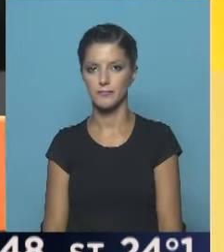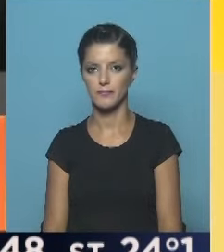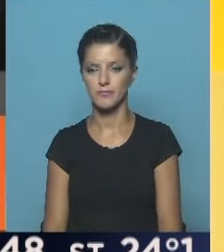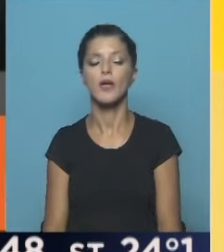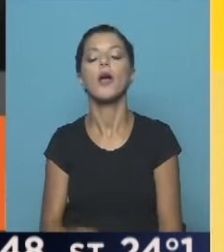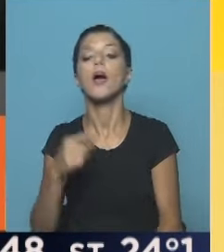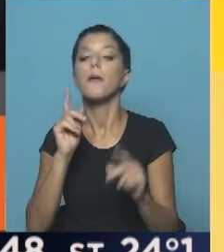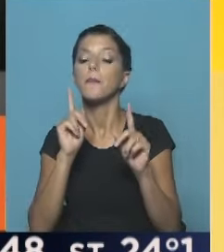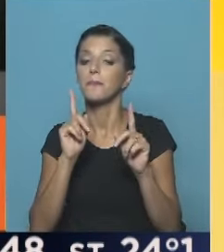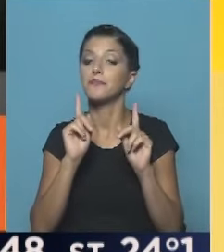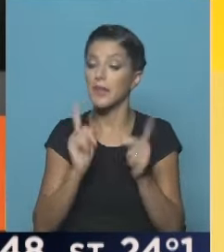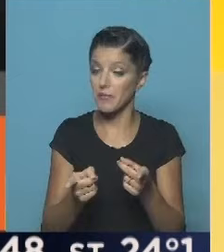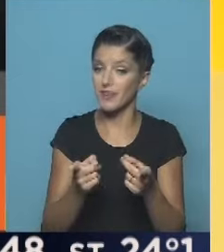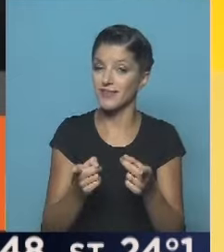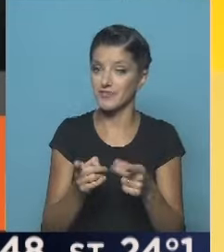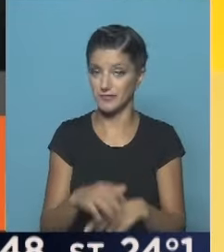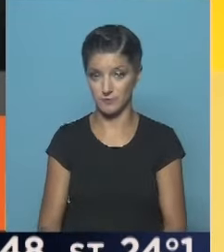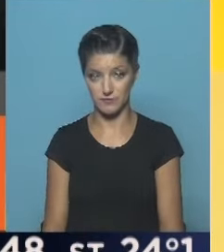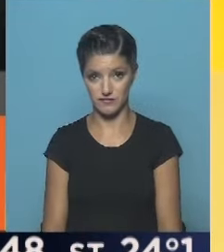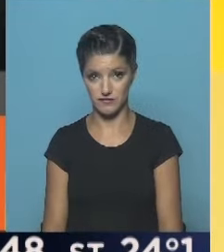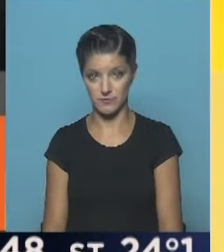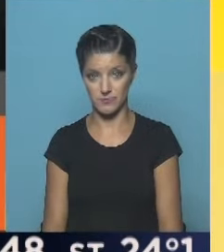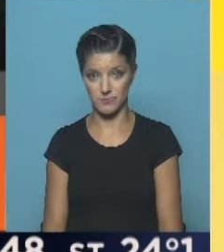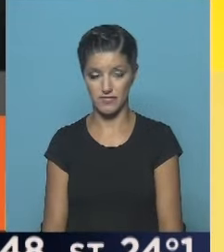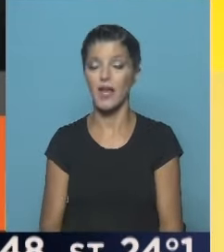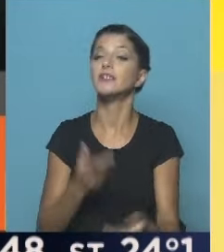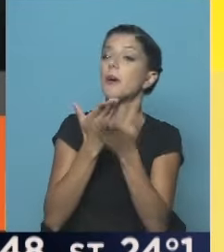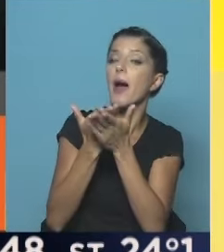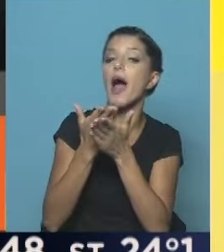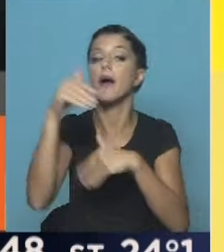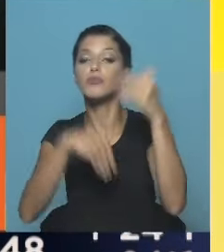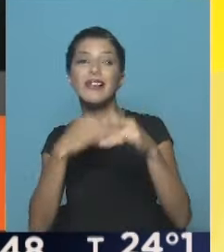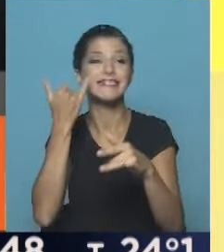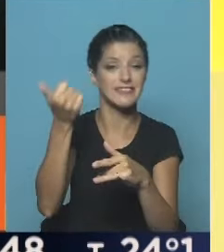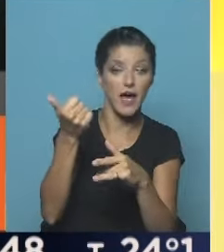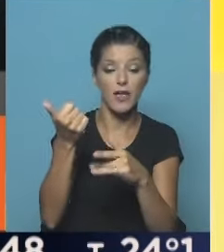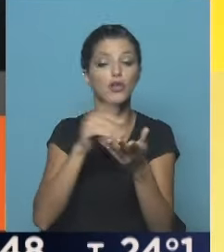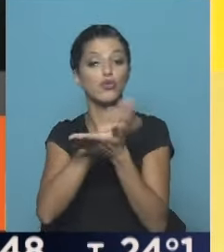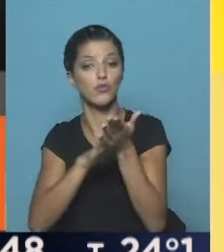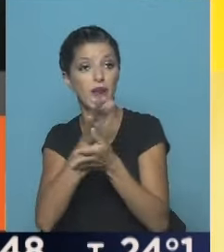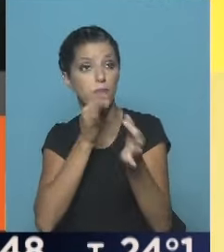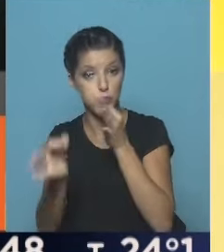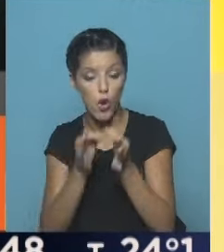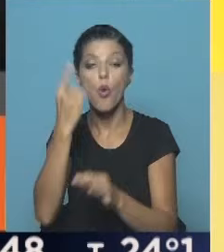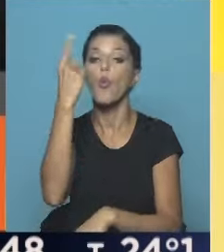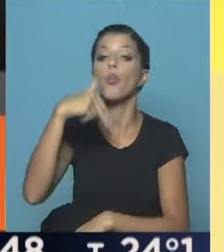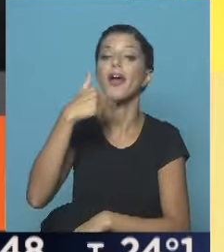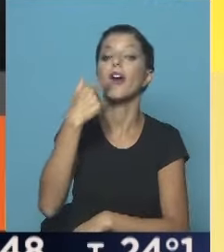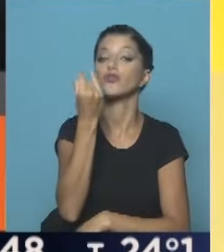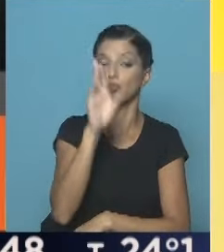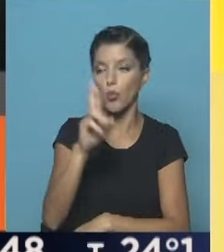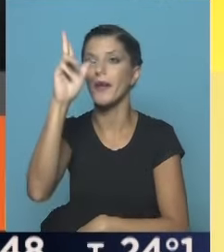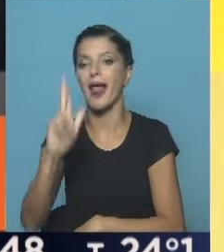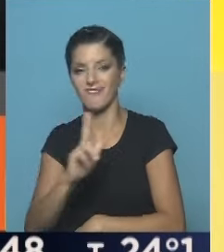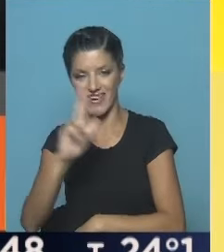también una maniobra muy, muy interesante se diluyó a través de la idea del diálogo que impulsaba UNASUR con el apoyo del